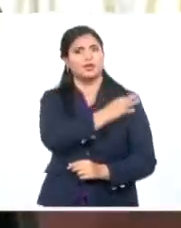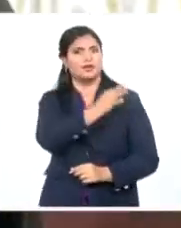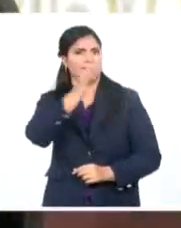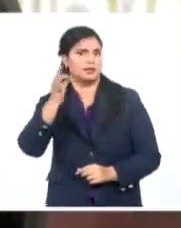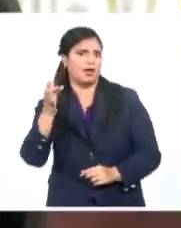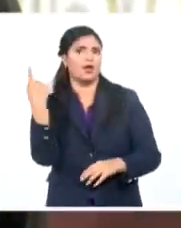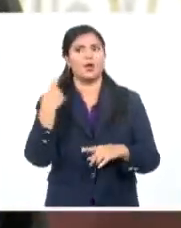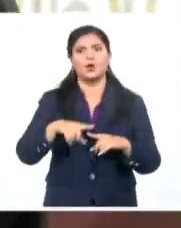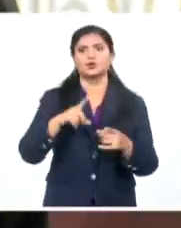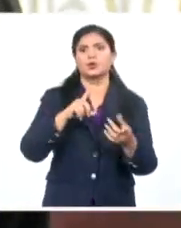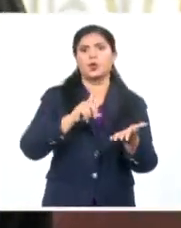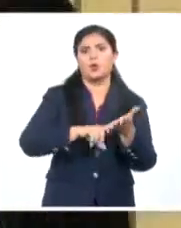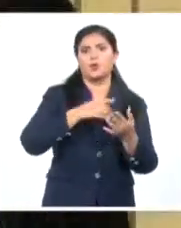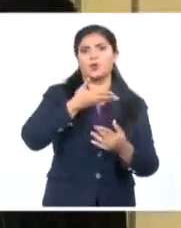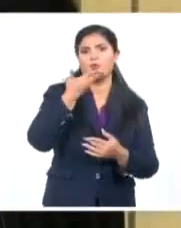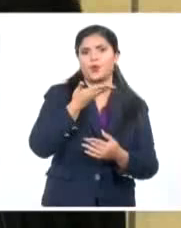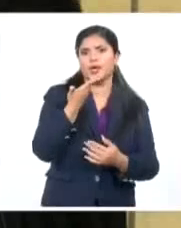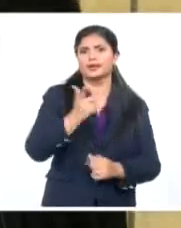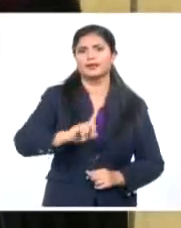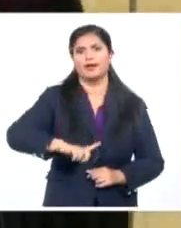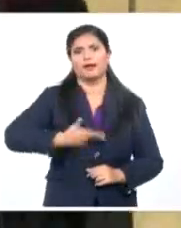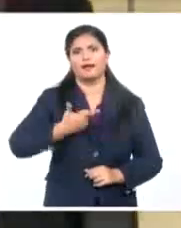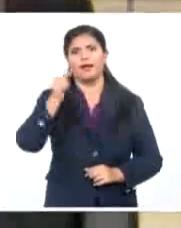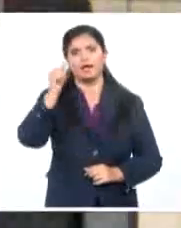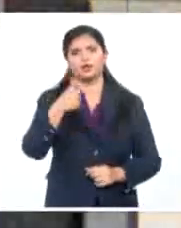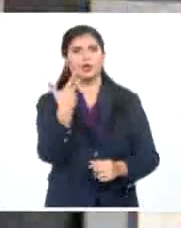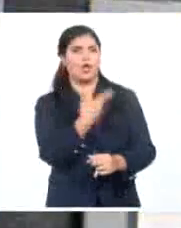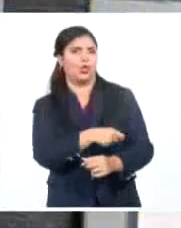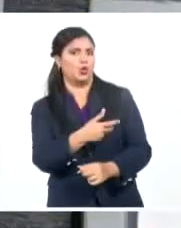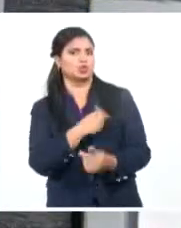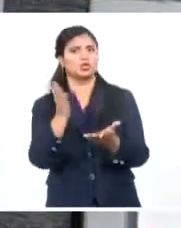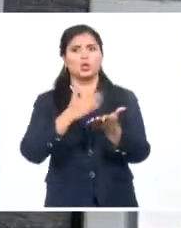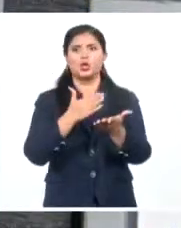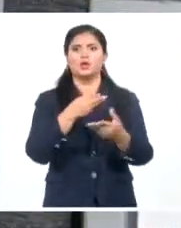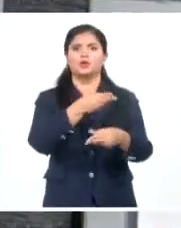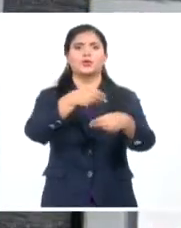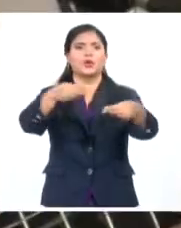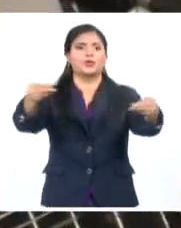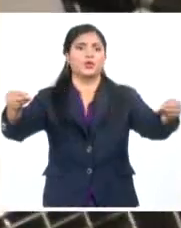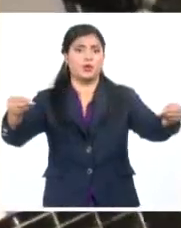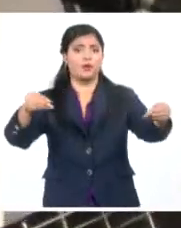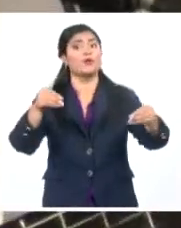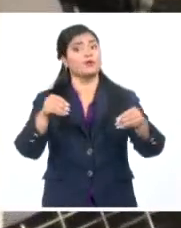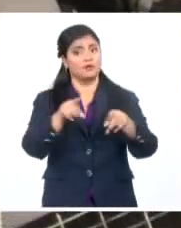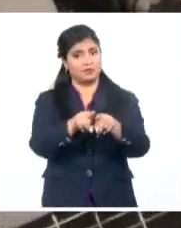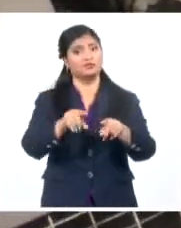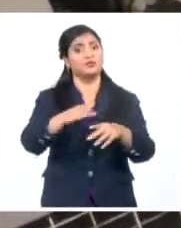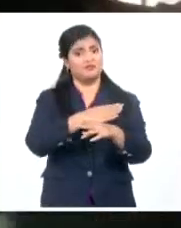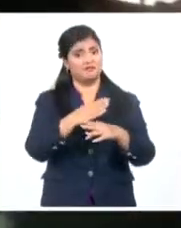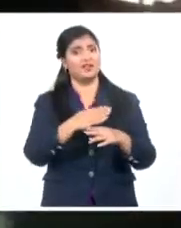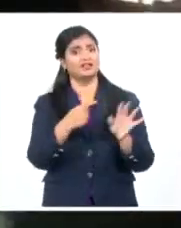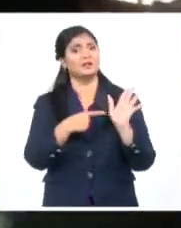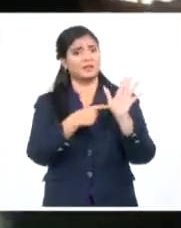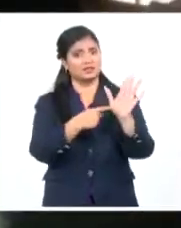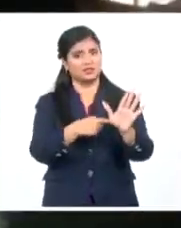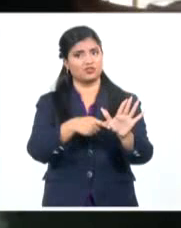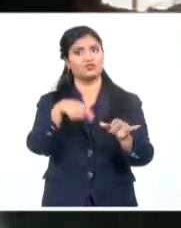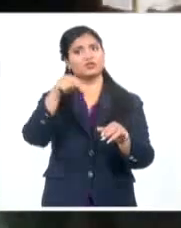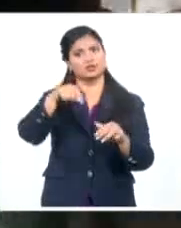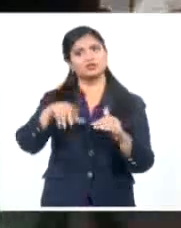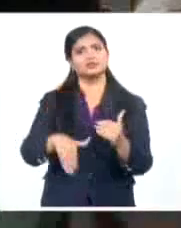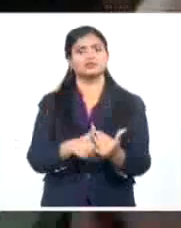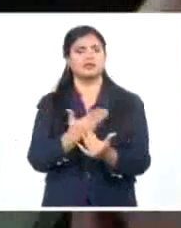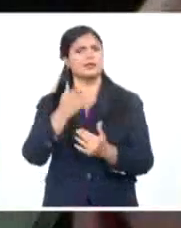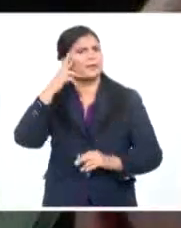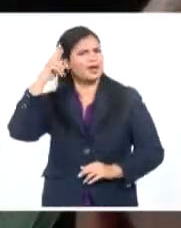patio poetas actores donaciones de libros y un texto con su nombre a su memoria se unieron desde el más fino arte para agradecer